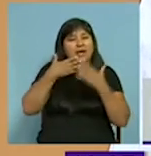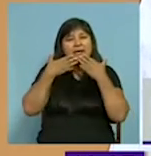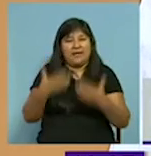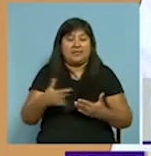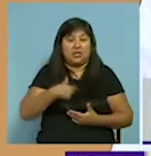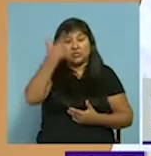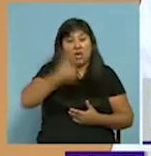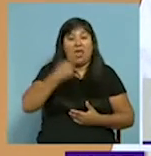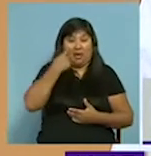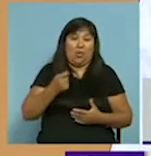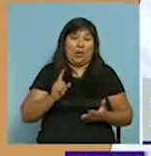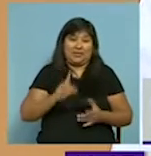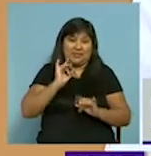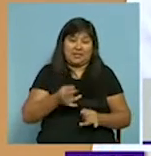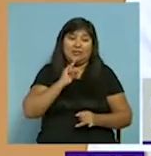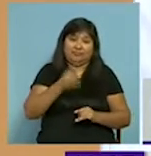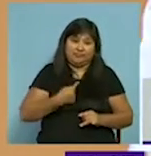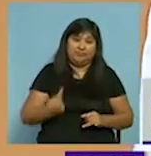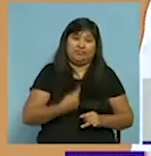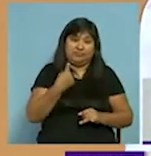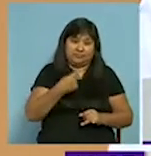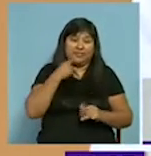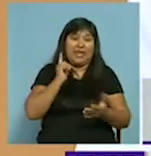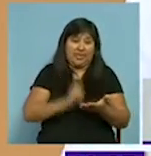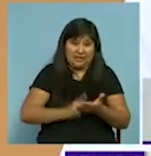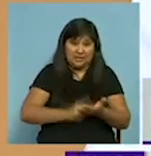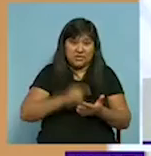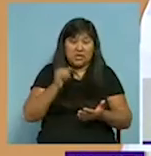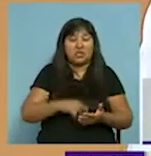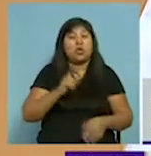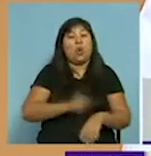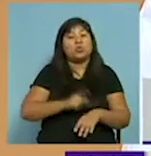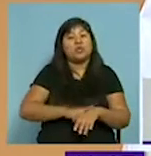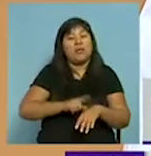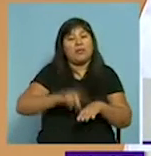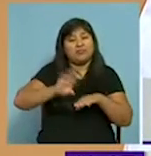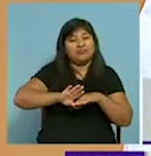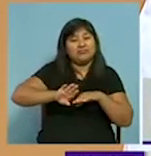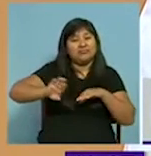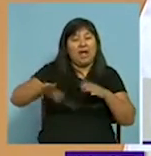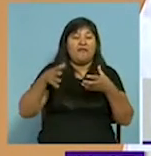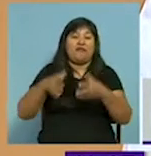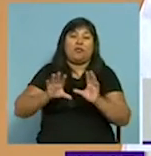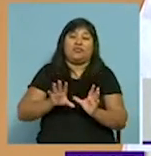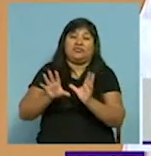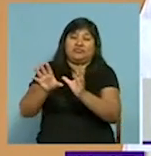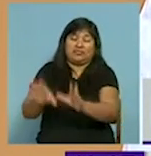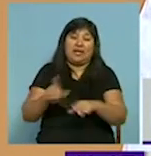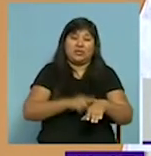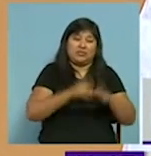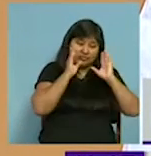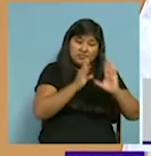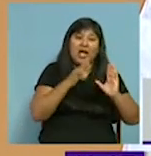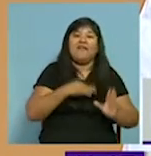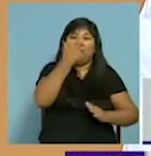decisión que no está tomando en poder hacerse un tiempito al costado de este fútbol que es muy absorbente y ahora después